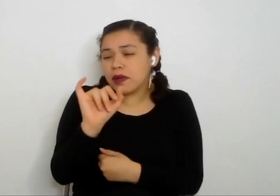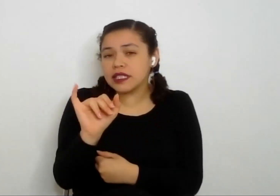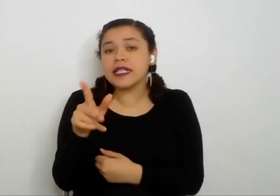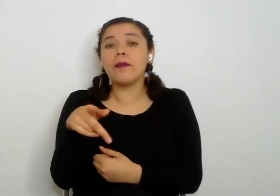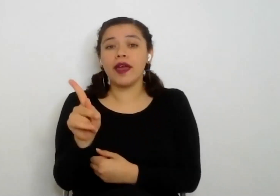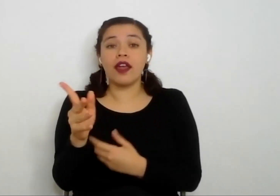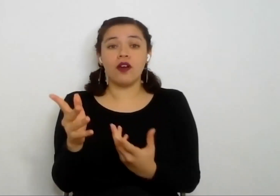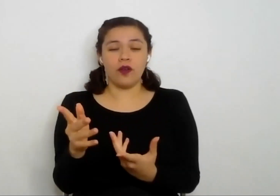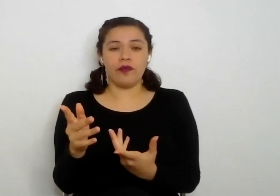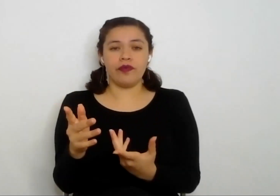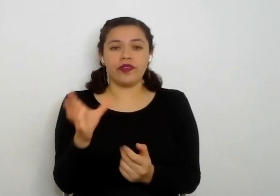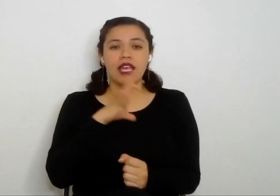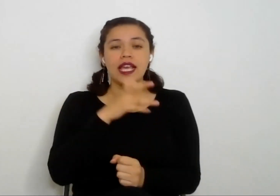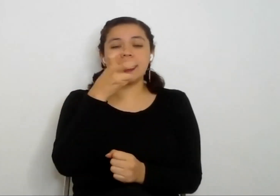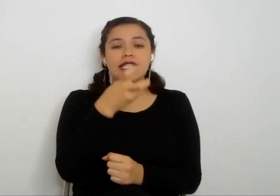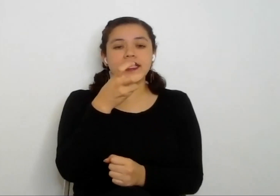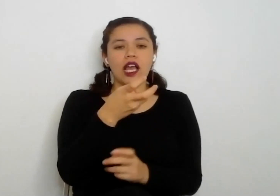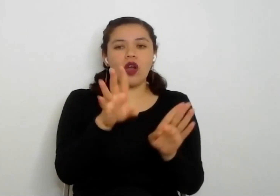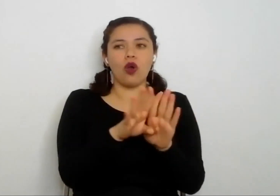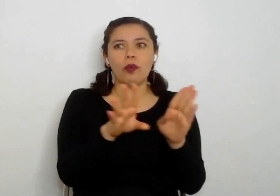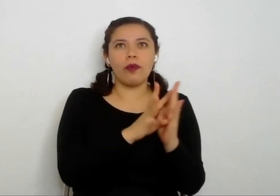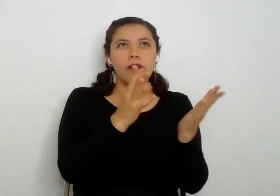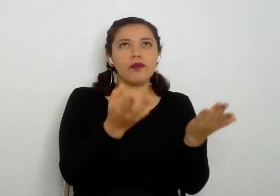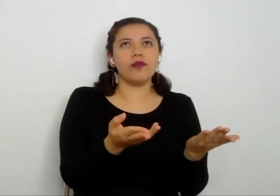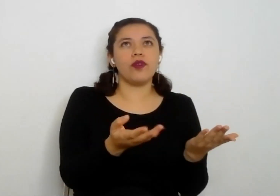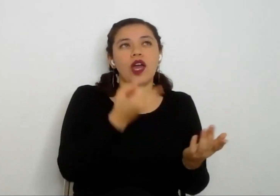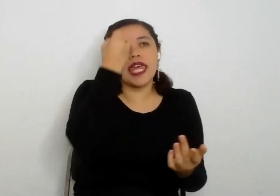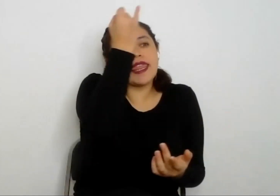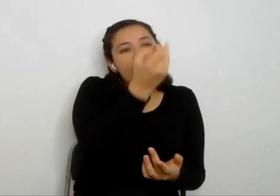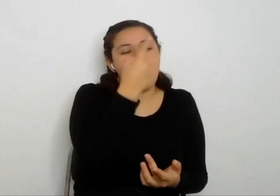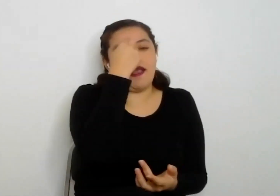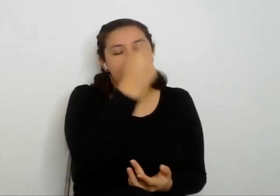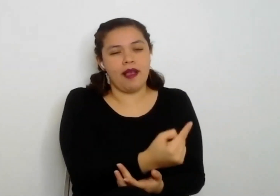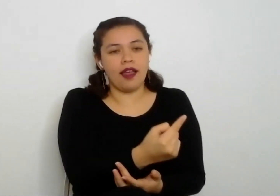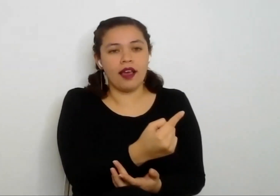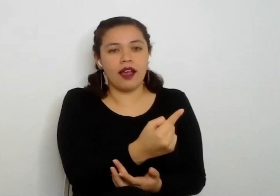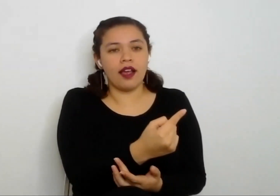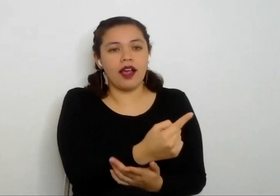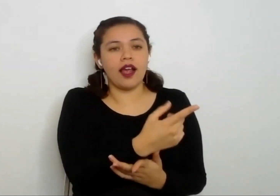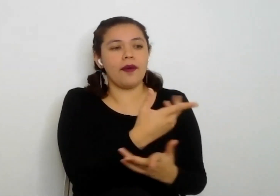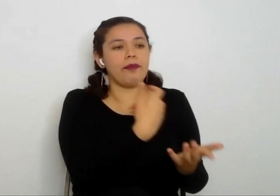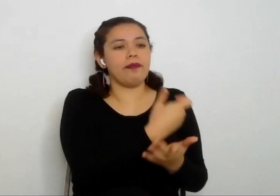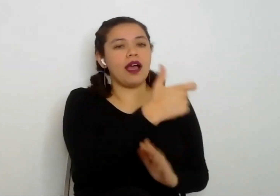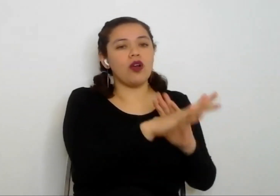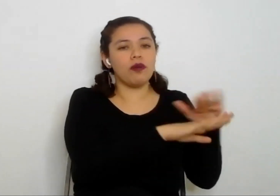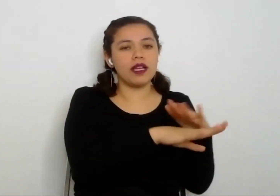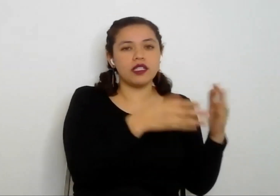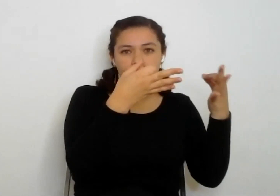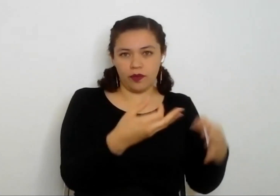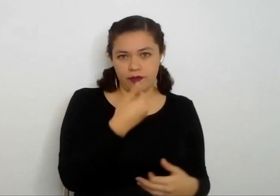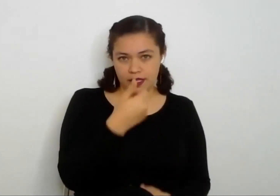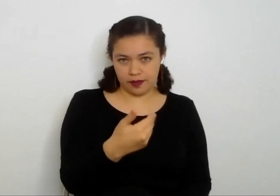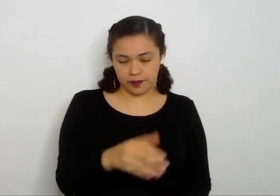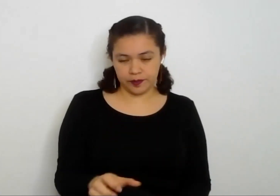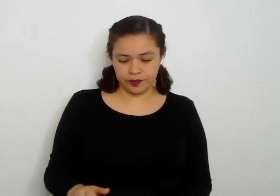más bien ese sería el criterio para definir qué tanto es el salario mínimo óptimo.